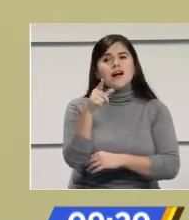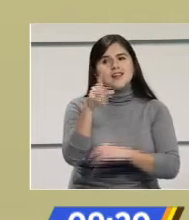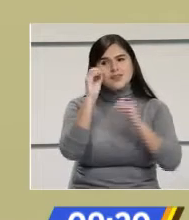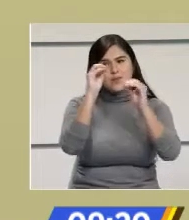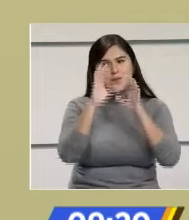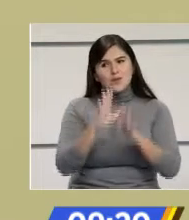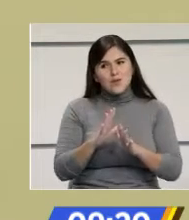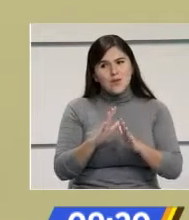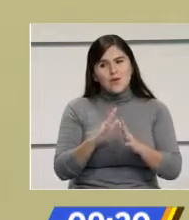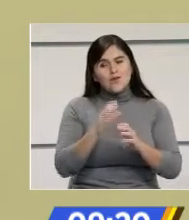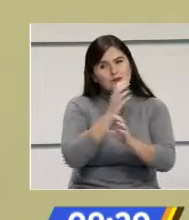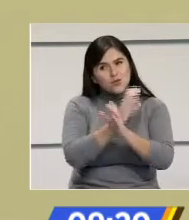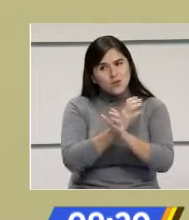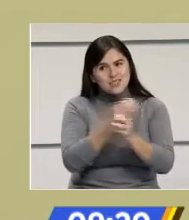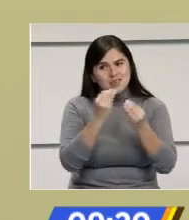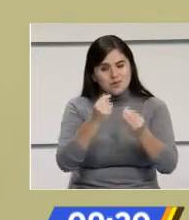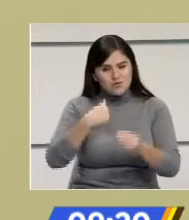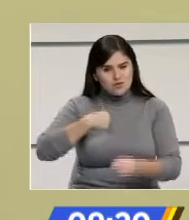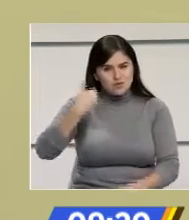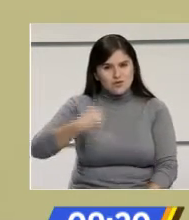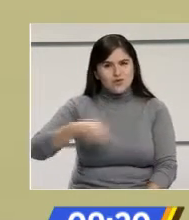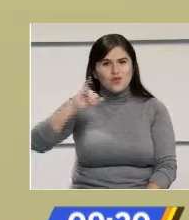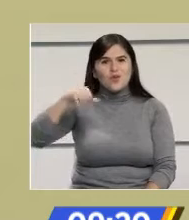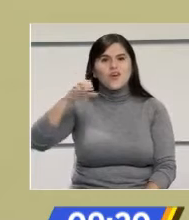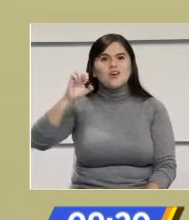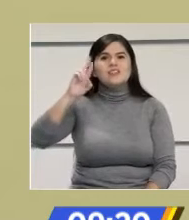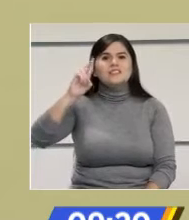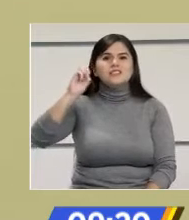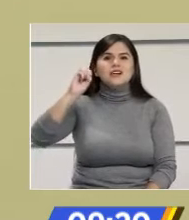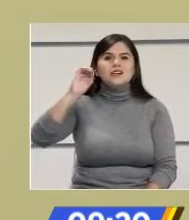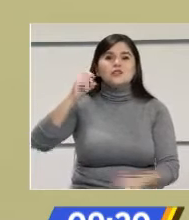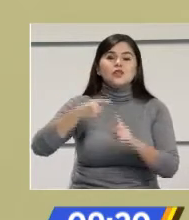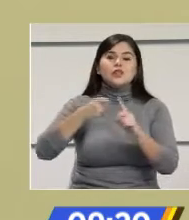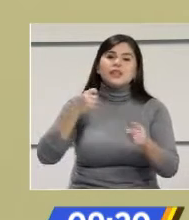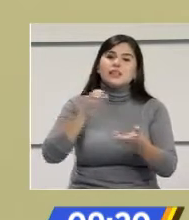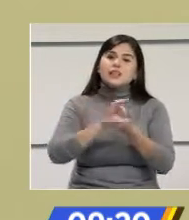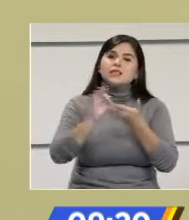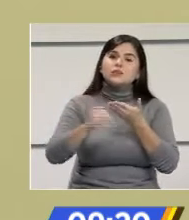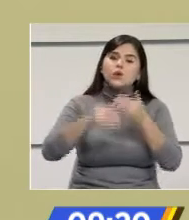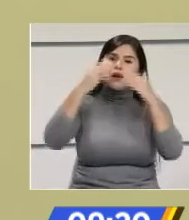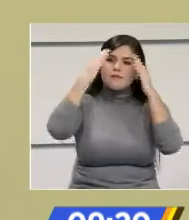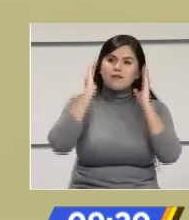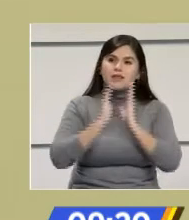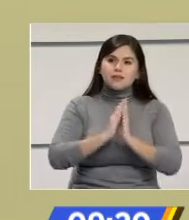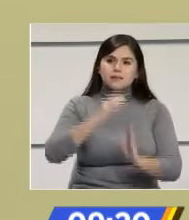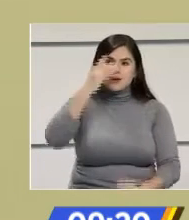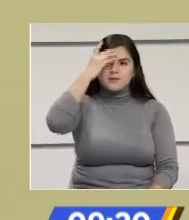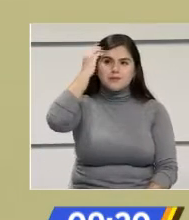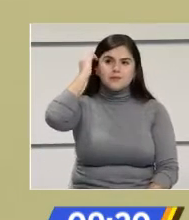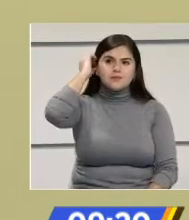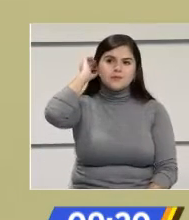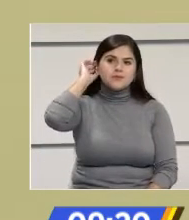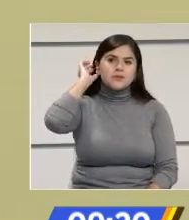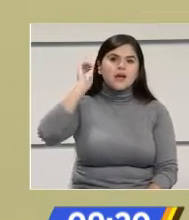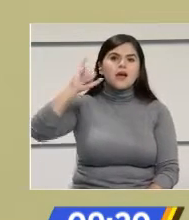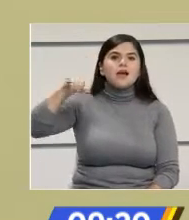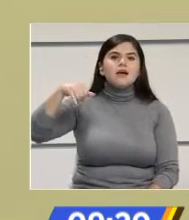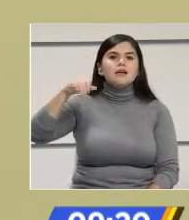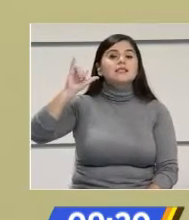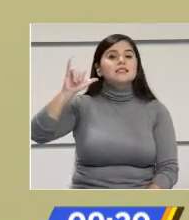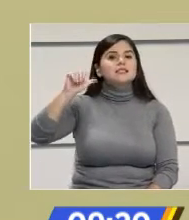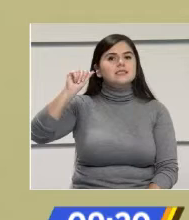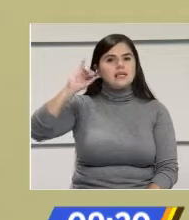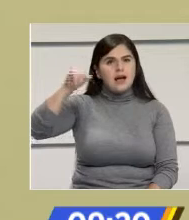cuídese mucho. Soy Jefferson Pérez Brown de la Escuela Ciudadela Fátima, dice Pia Brown. Yajaira Cordero dice, buenos